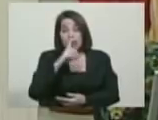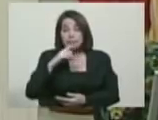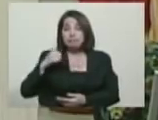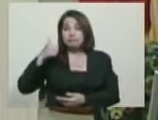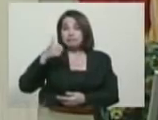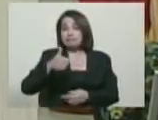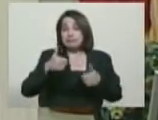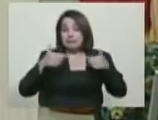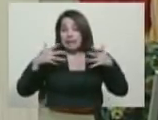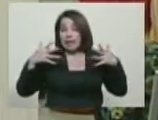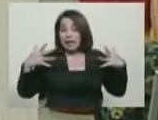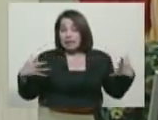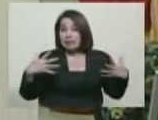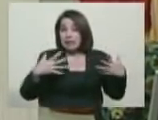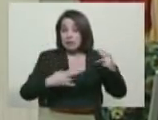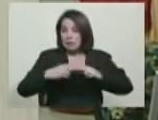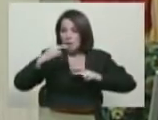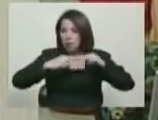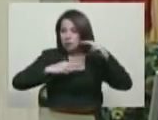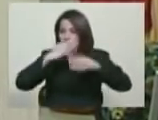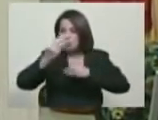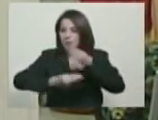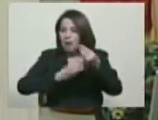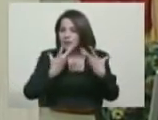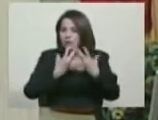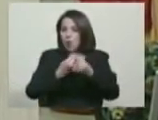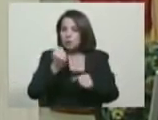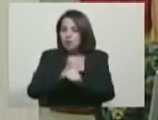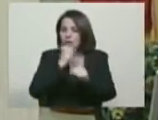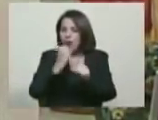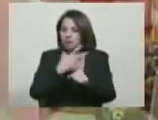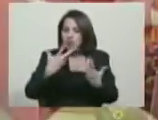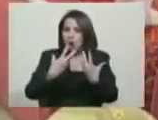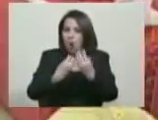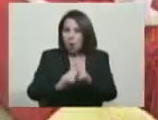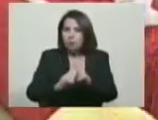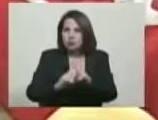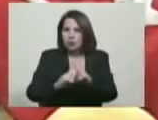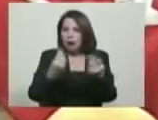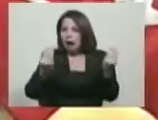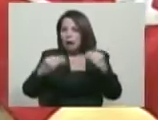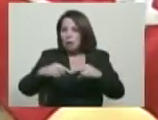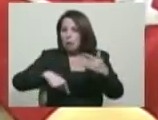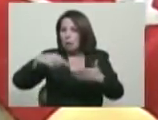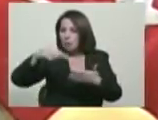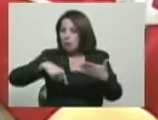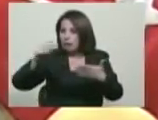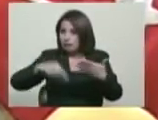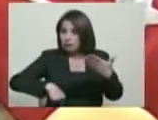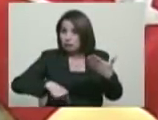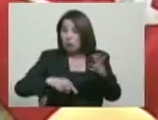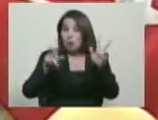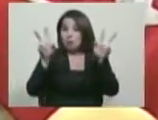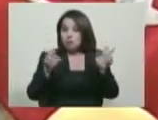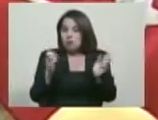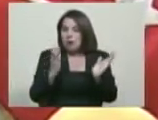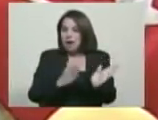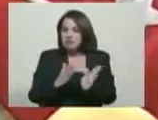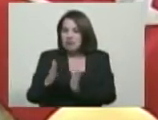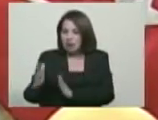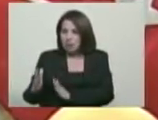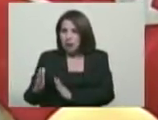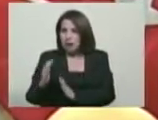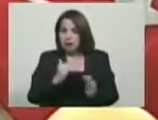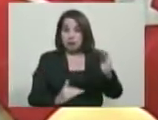una historia grandiosa. Y esta visita ha marcado una nueva etapa